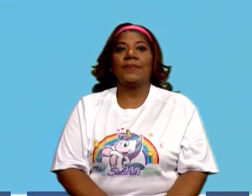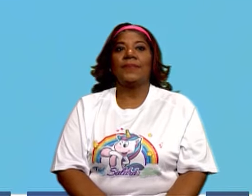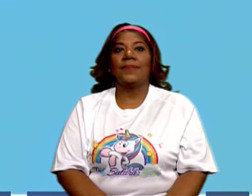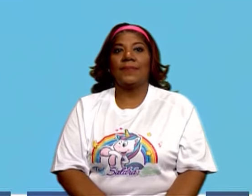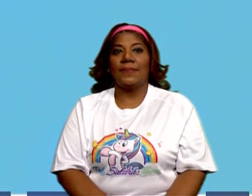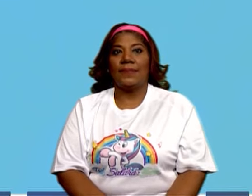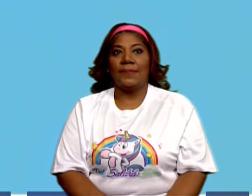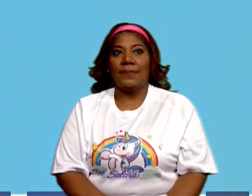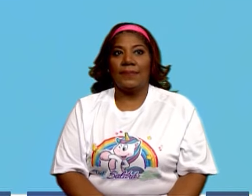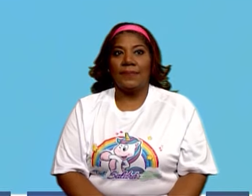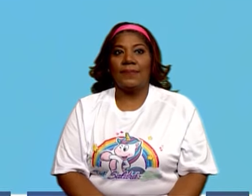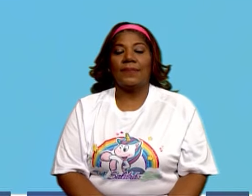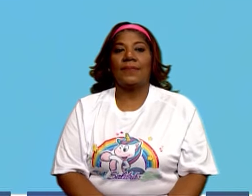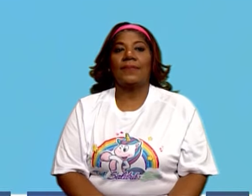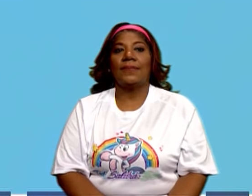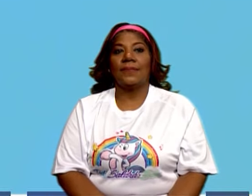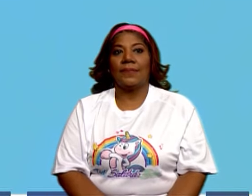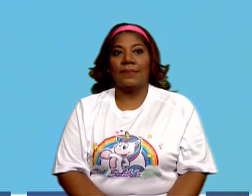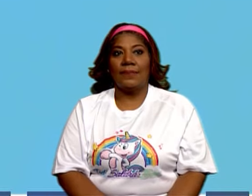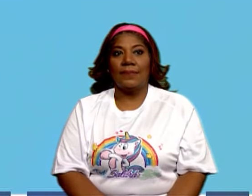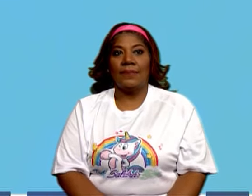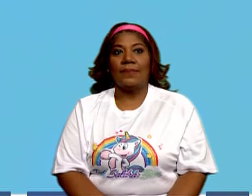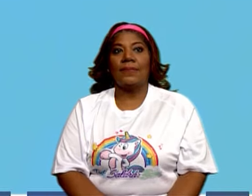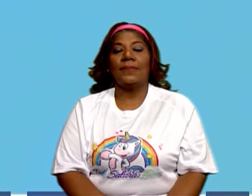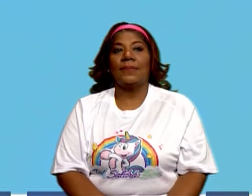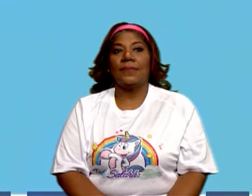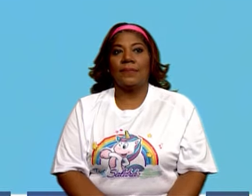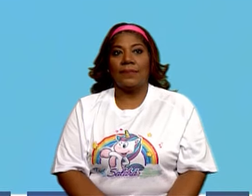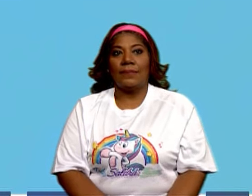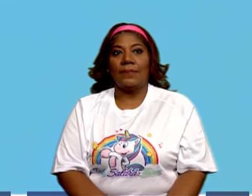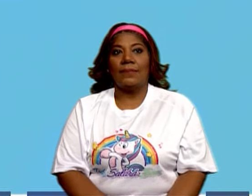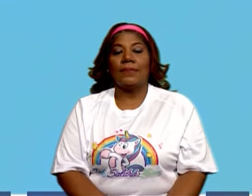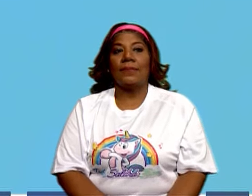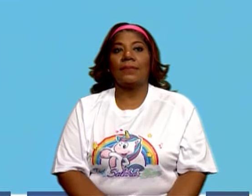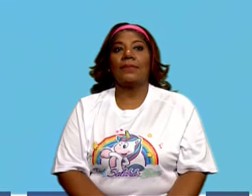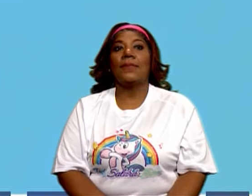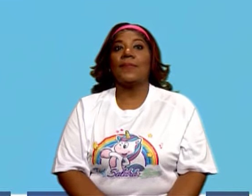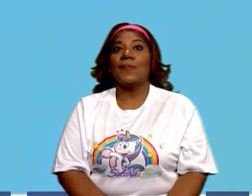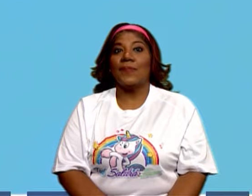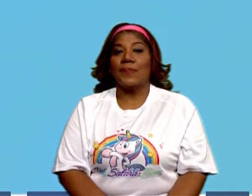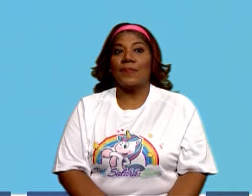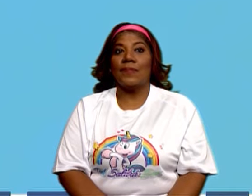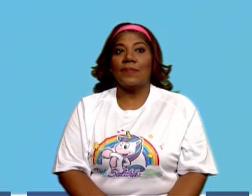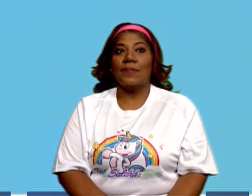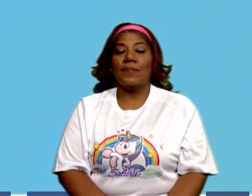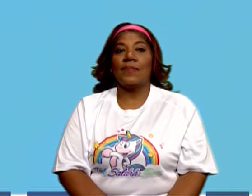que vamos a guardarla. Continuamos buscando, vamos a escoger otra.